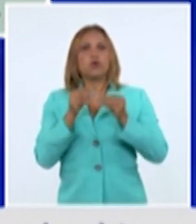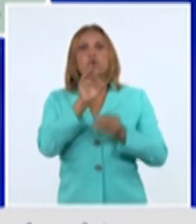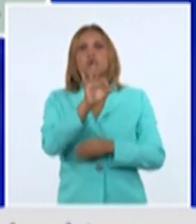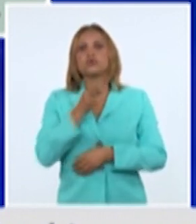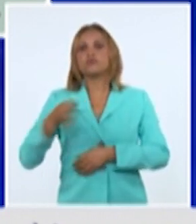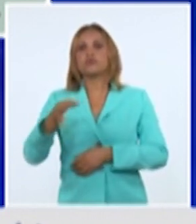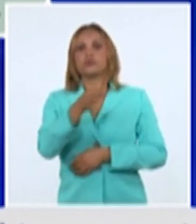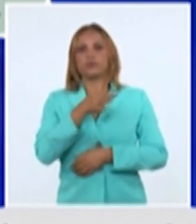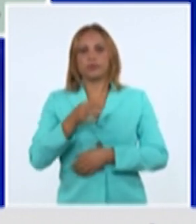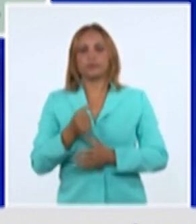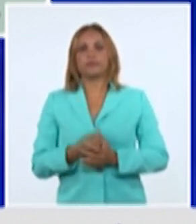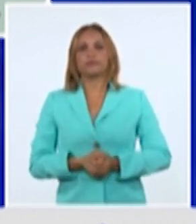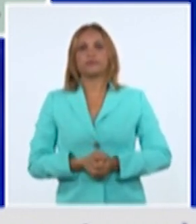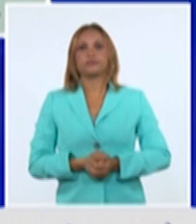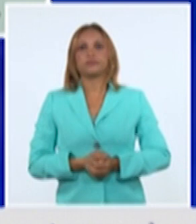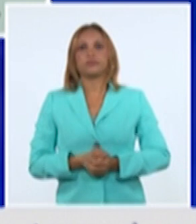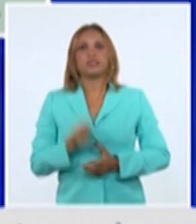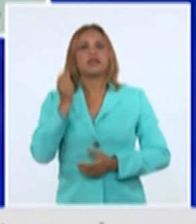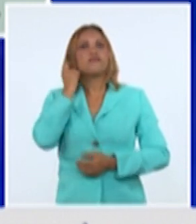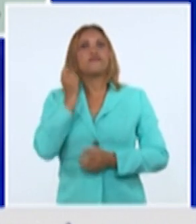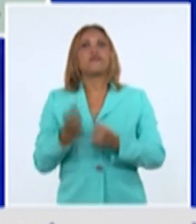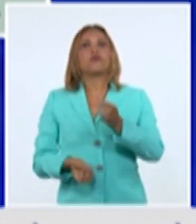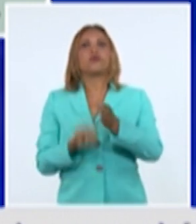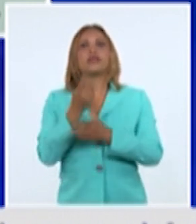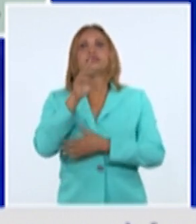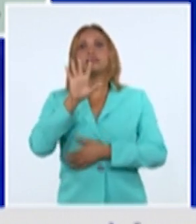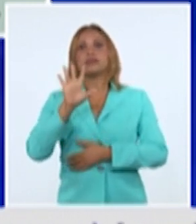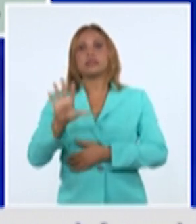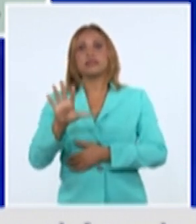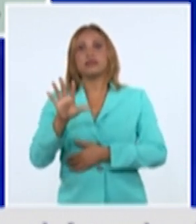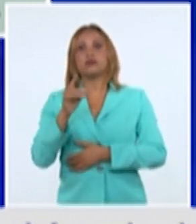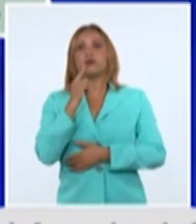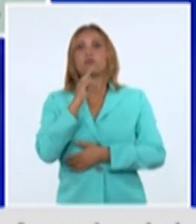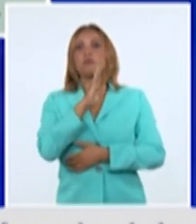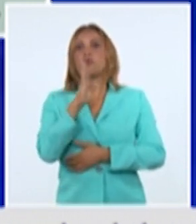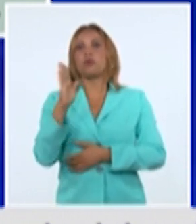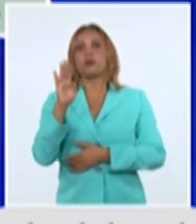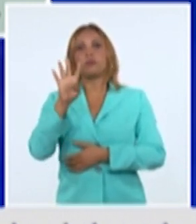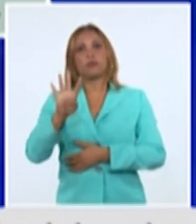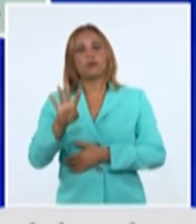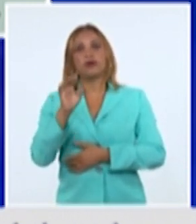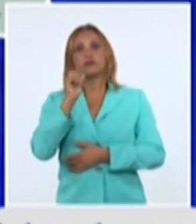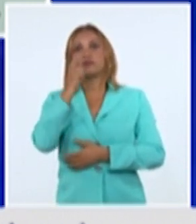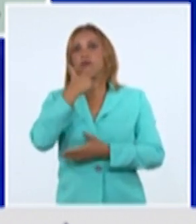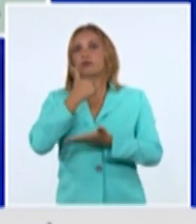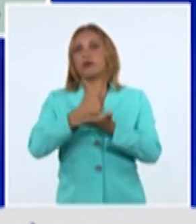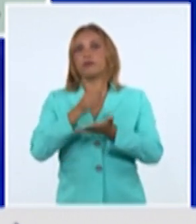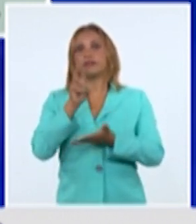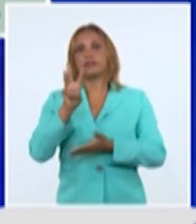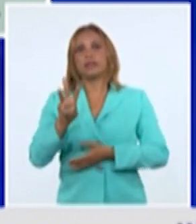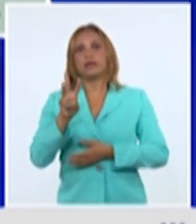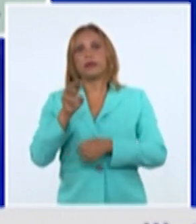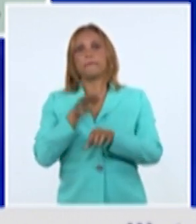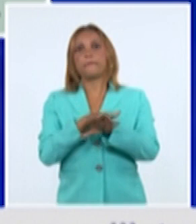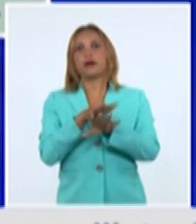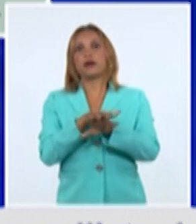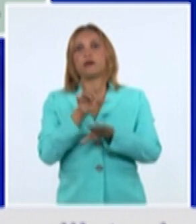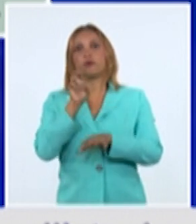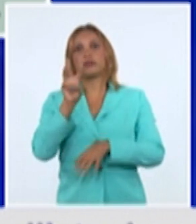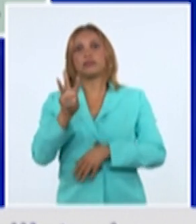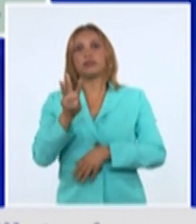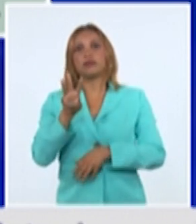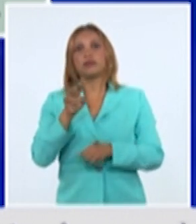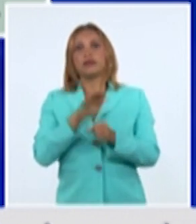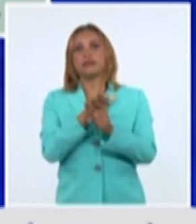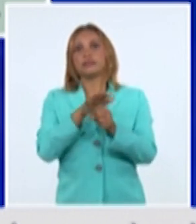municipios. Florencia hoy confirma 5 casos, Bolivia 4, Ciego de Ávila 3, al igual que Majagua, Chambas